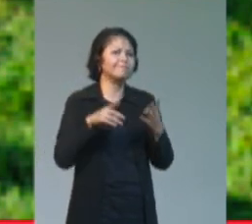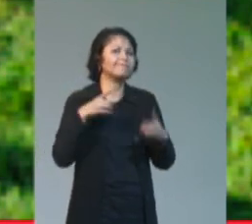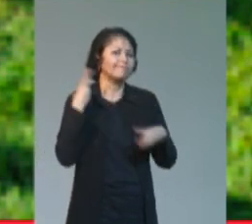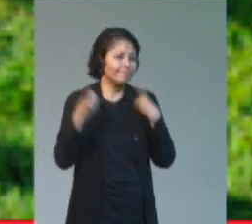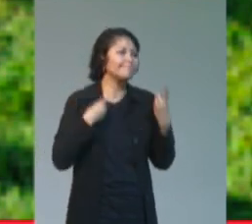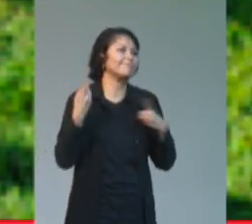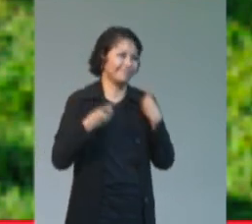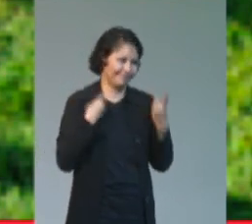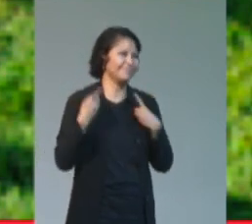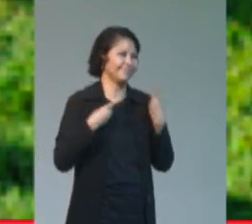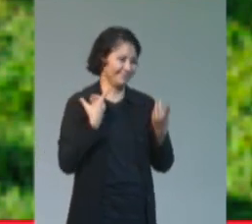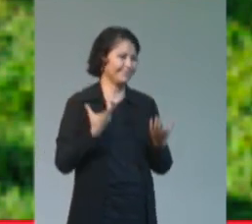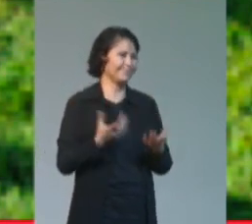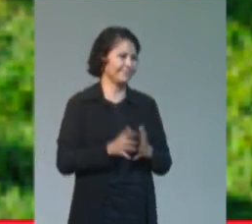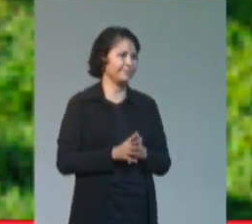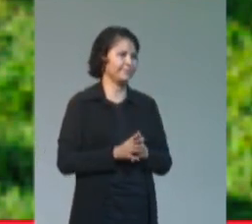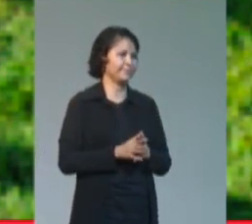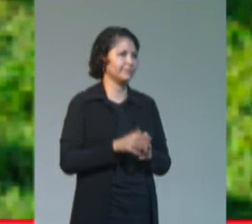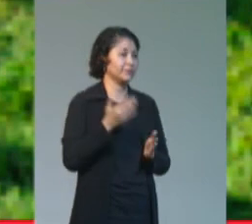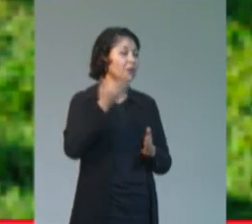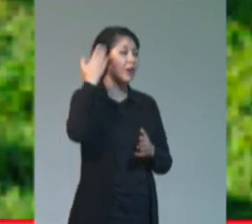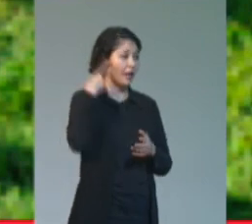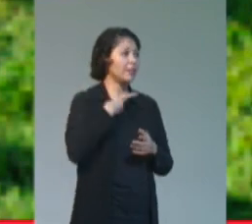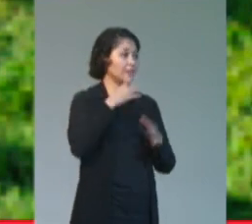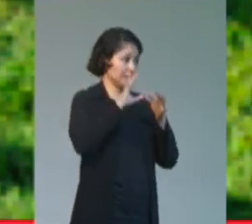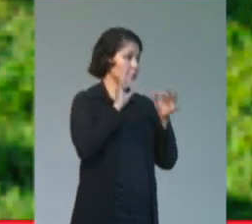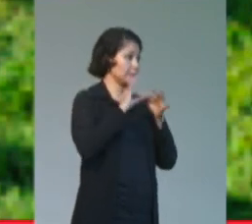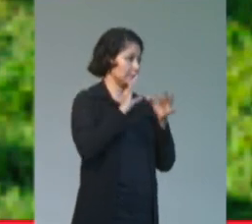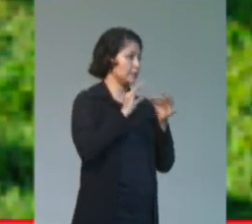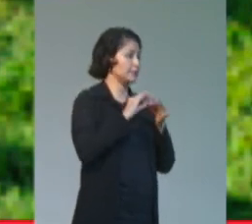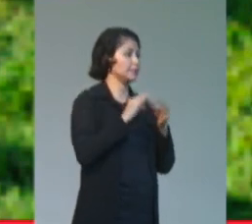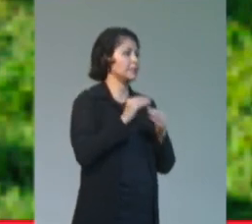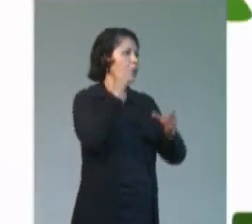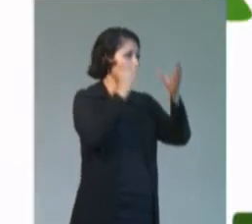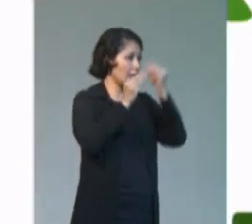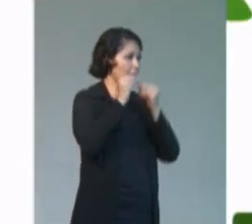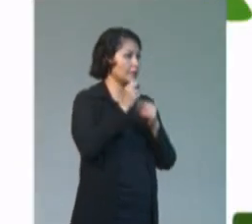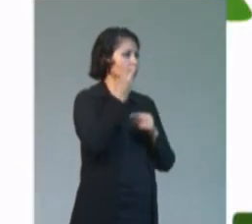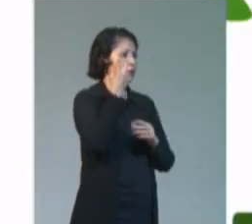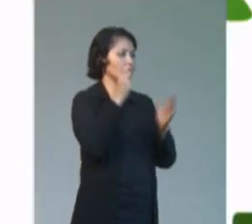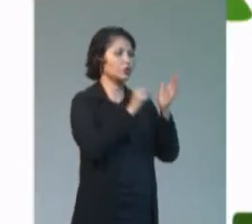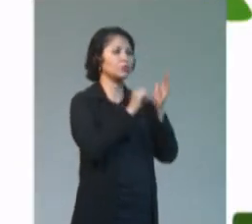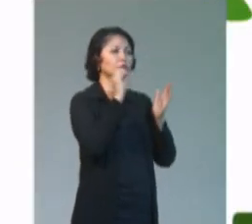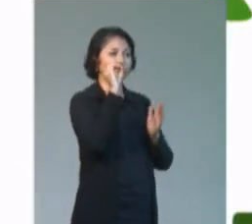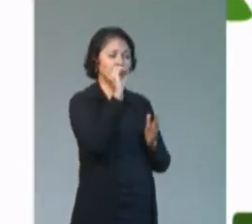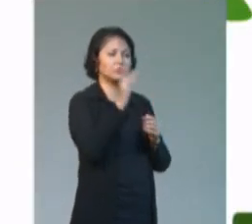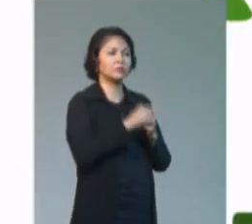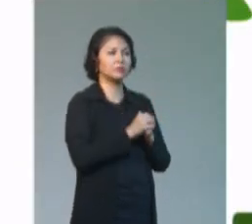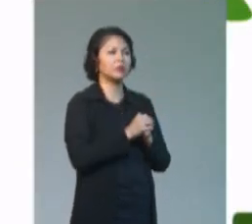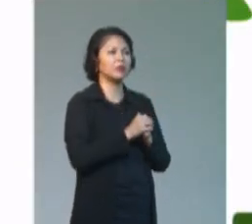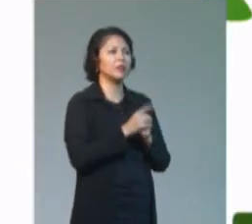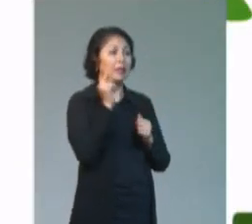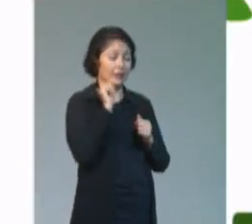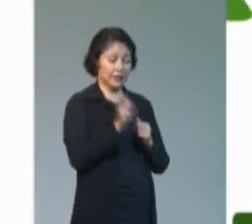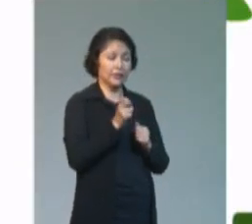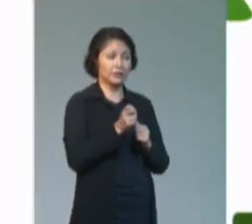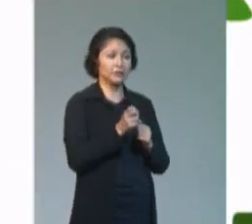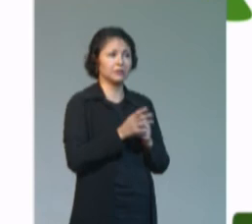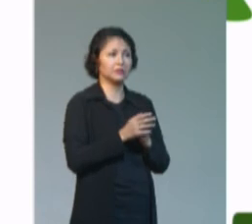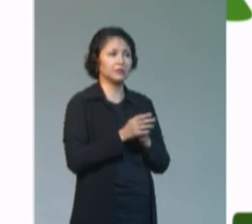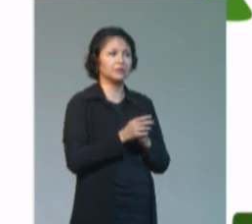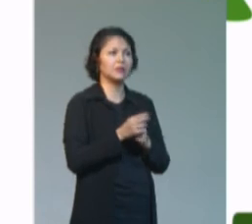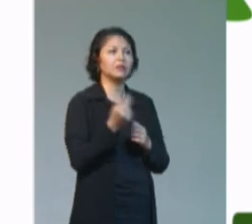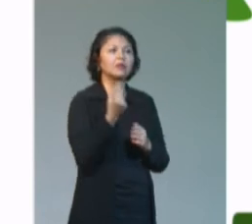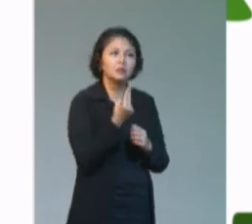más motivadoras yo les hablaba antes de learning 2.0 y le he dicho que sigue learning implicaba un cambio